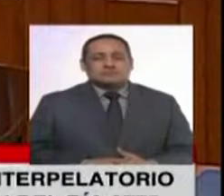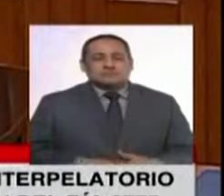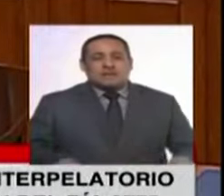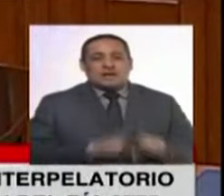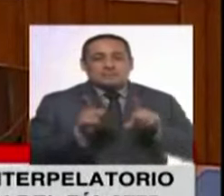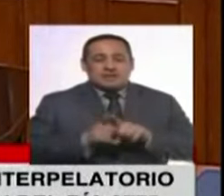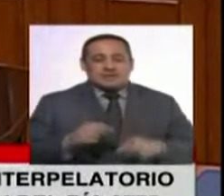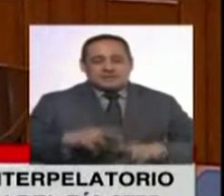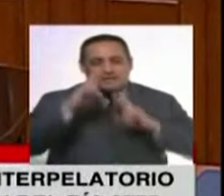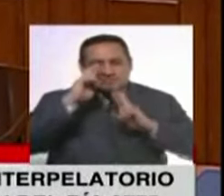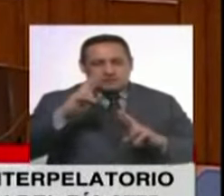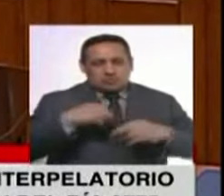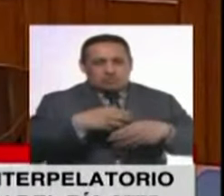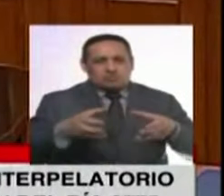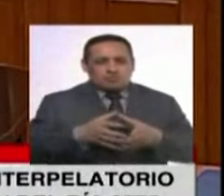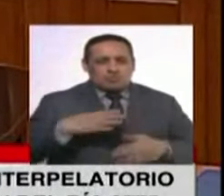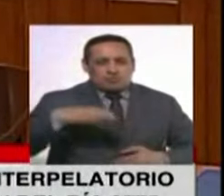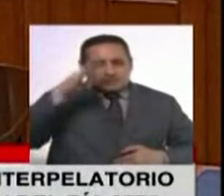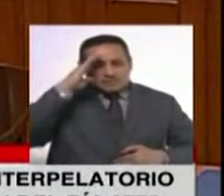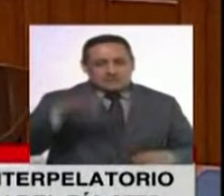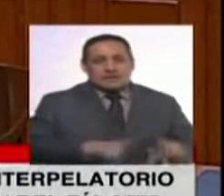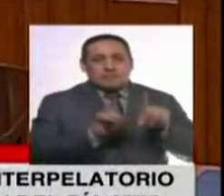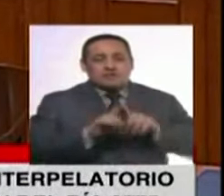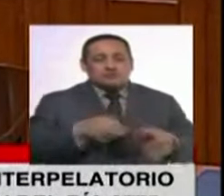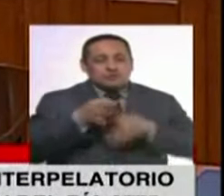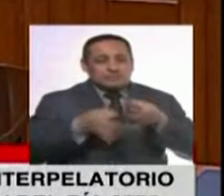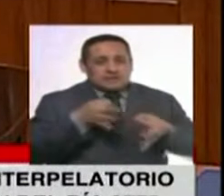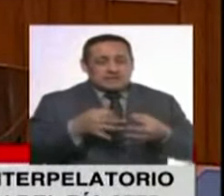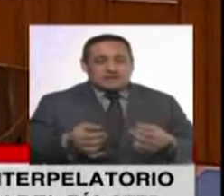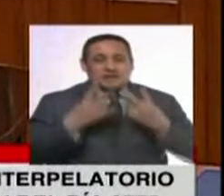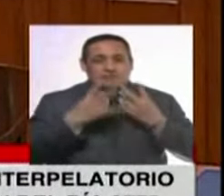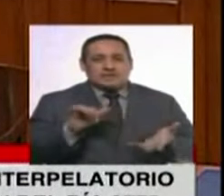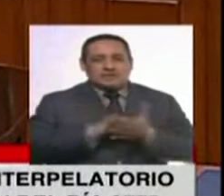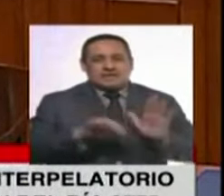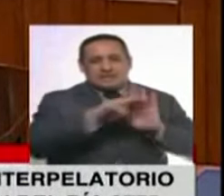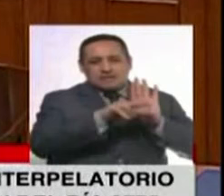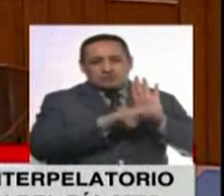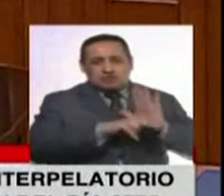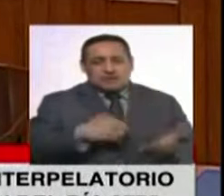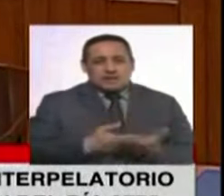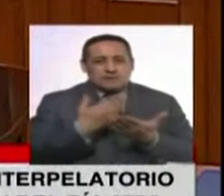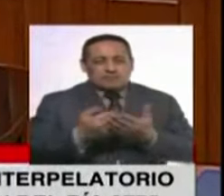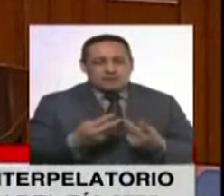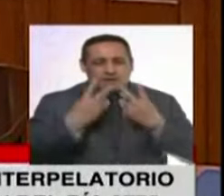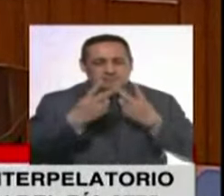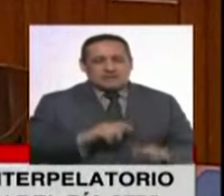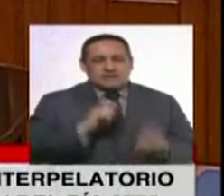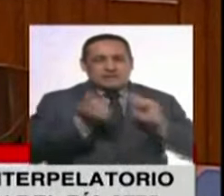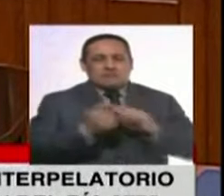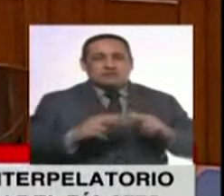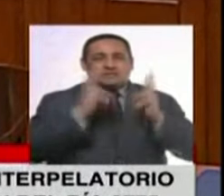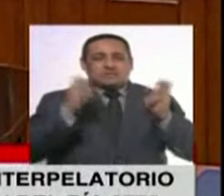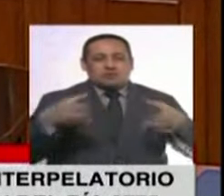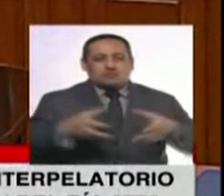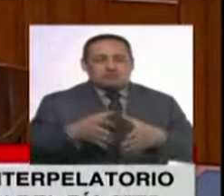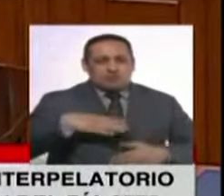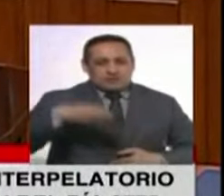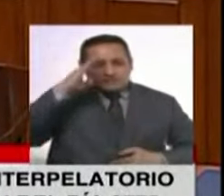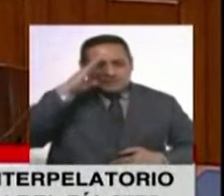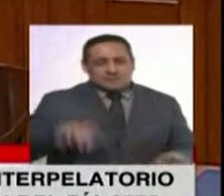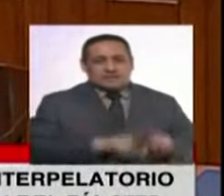sin respeto a la institución policial debo precisar que la normativa que sustenta los recientes cambios en el alto mando policial